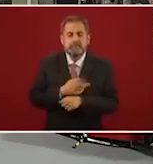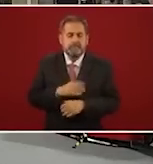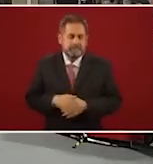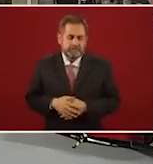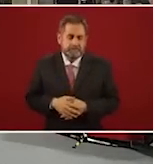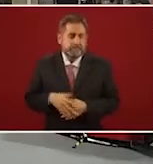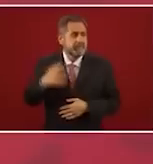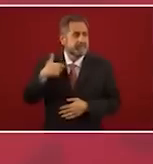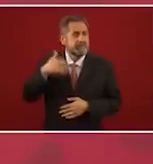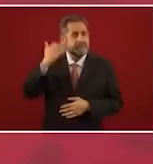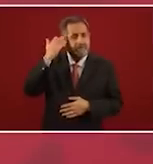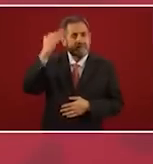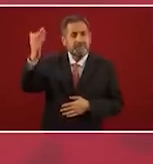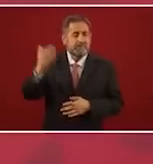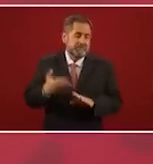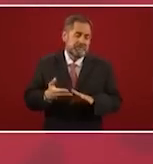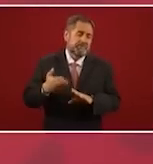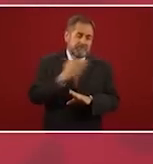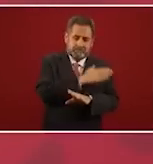durante el periodo